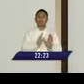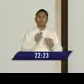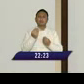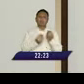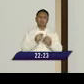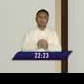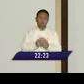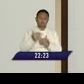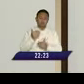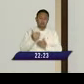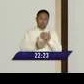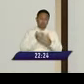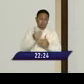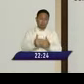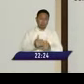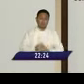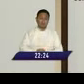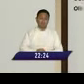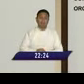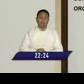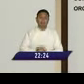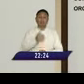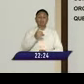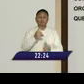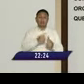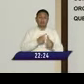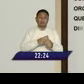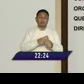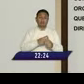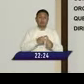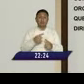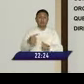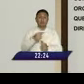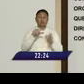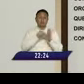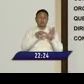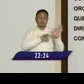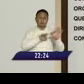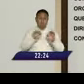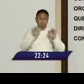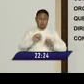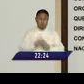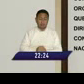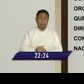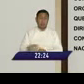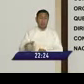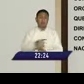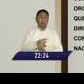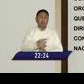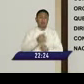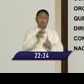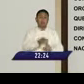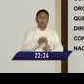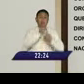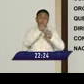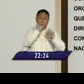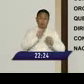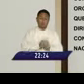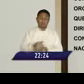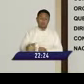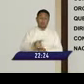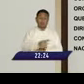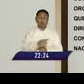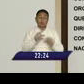procedimiento normal a seguirse dentro de esos casos, pues explica el mencionado artículo que se puede solicitar órdenes especiales en los delitos